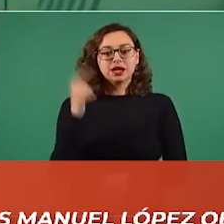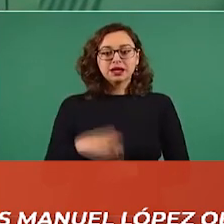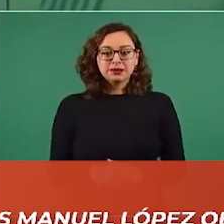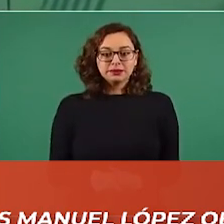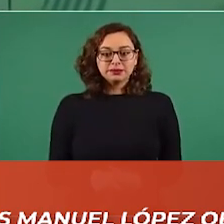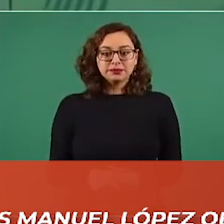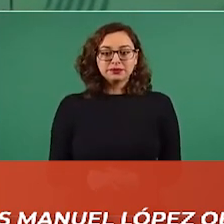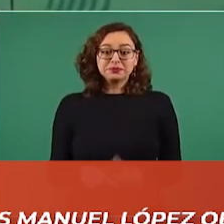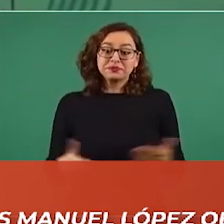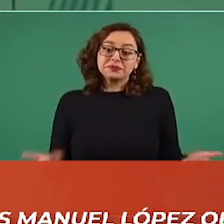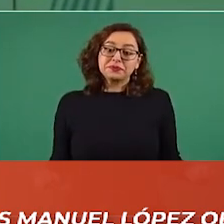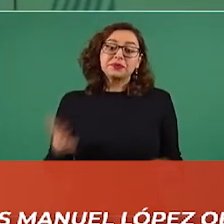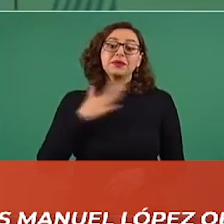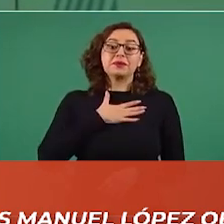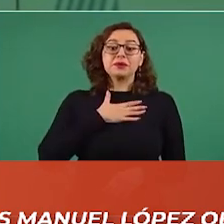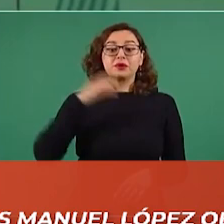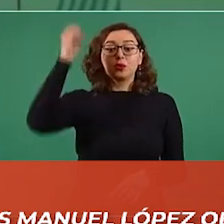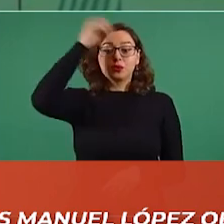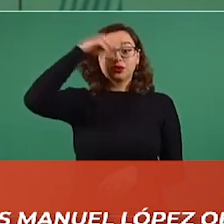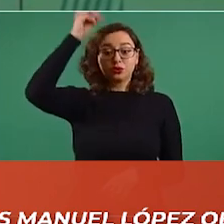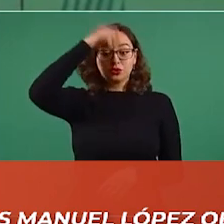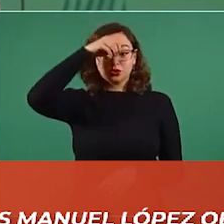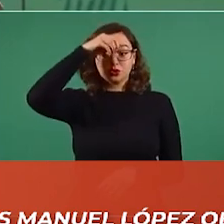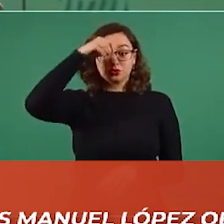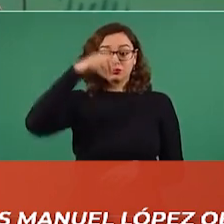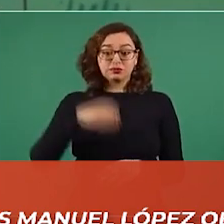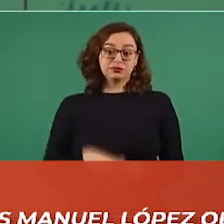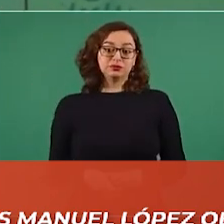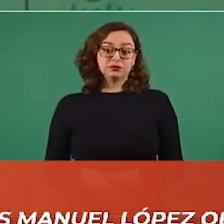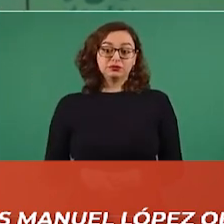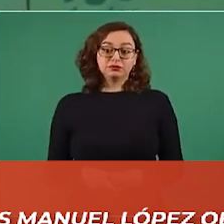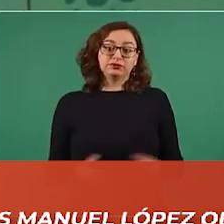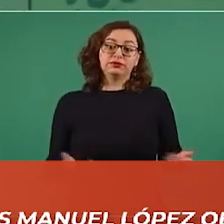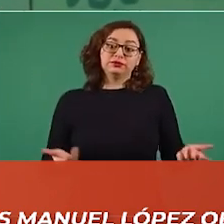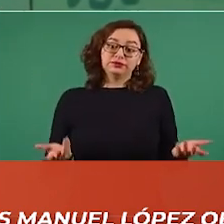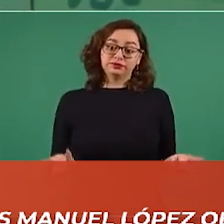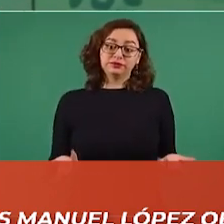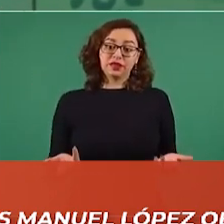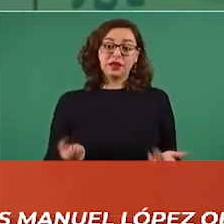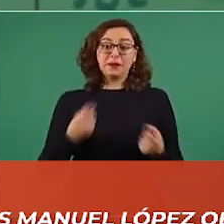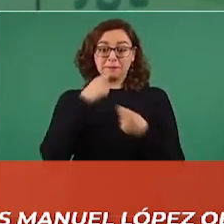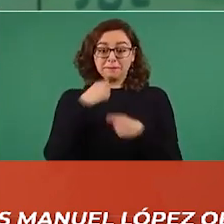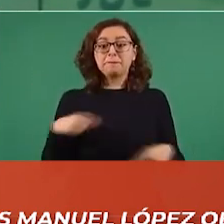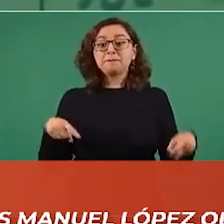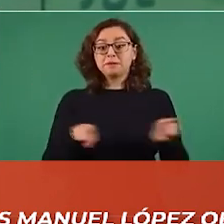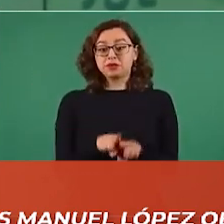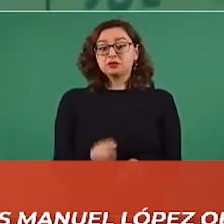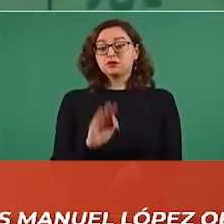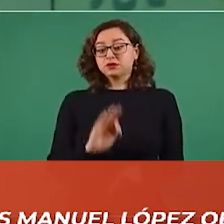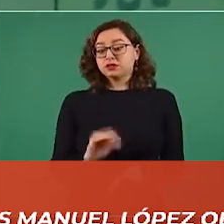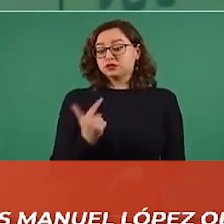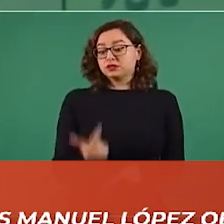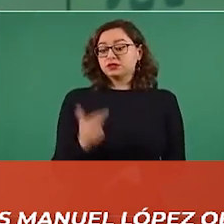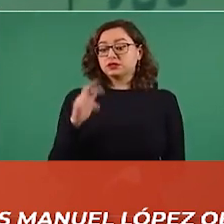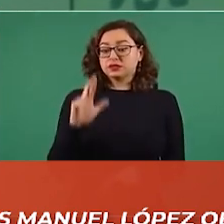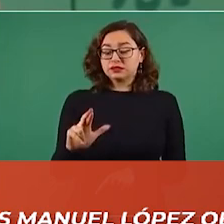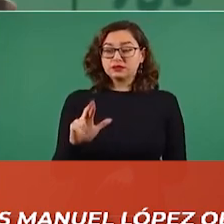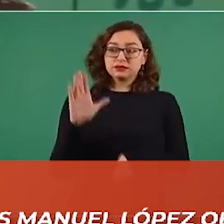Eso es lo que yo puedo opinar y pedirle también a la Fiscalía General de la